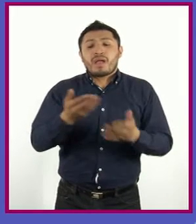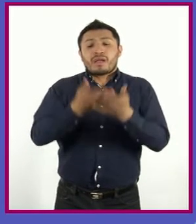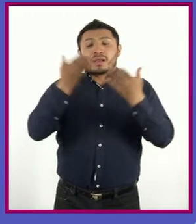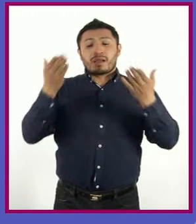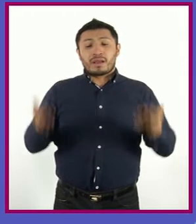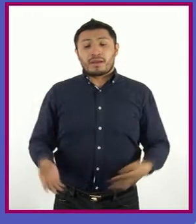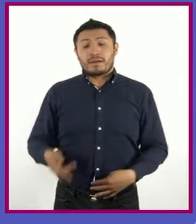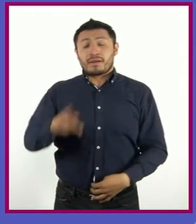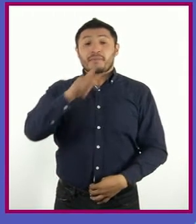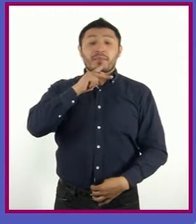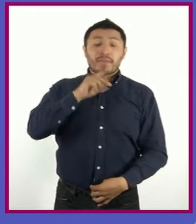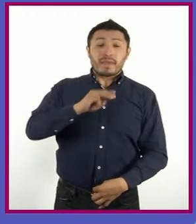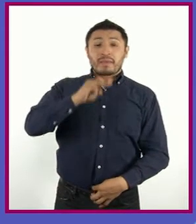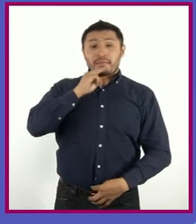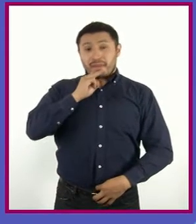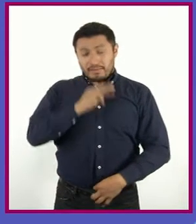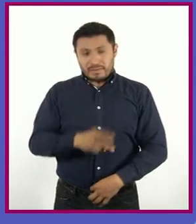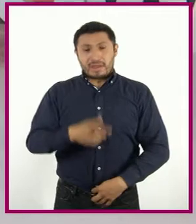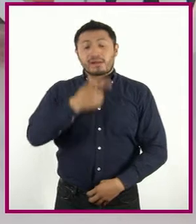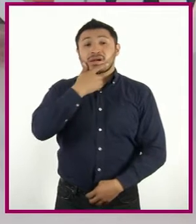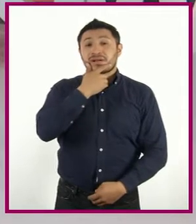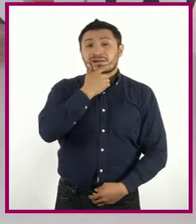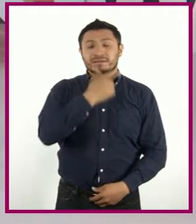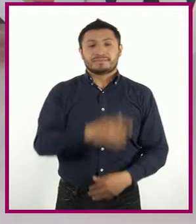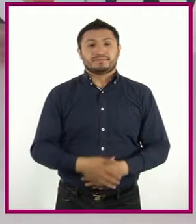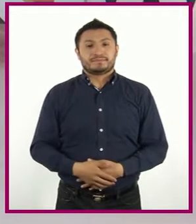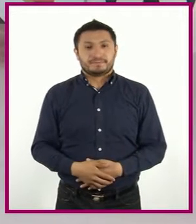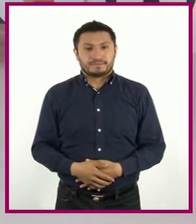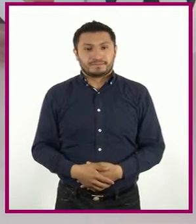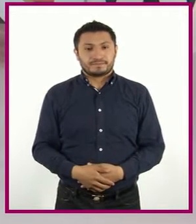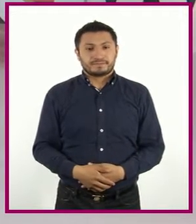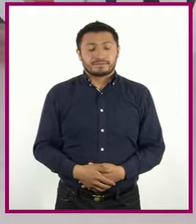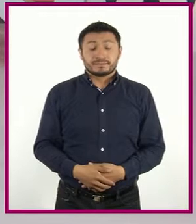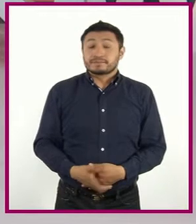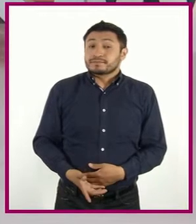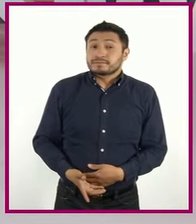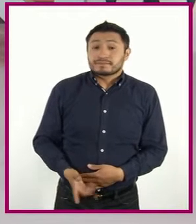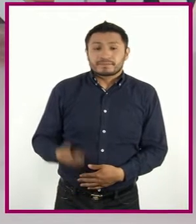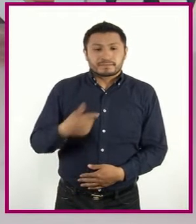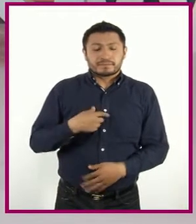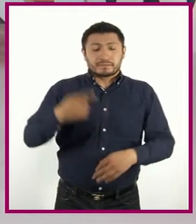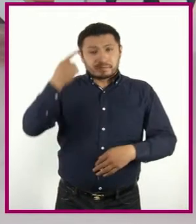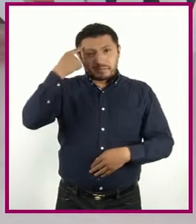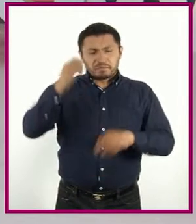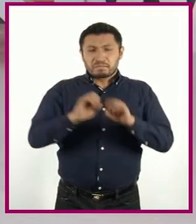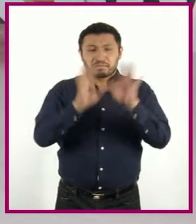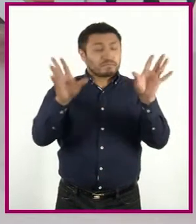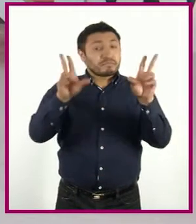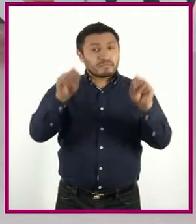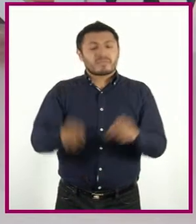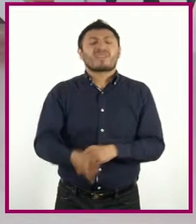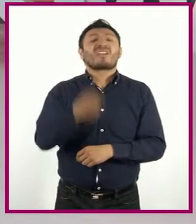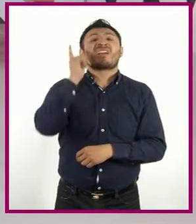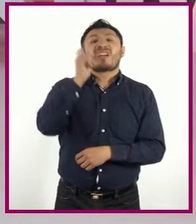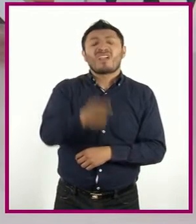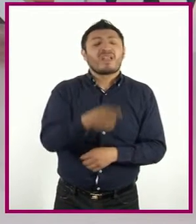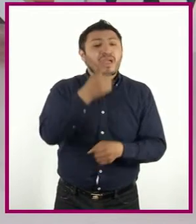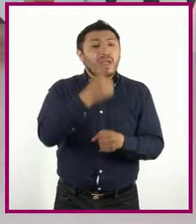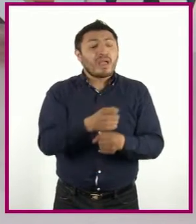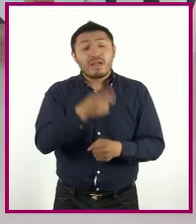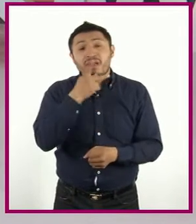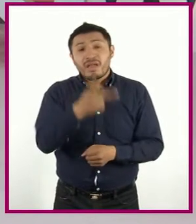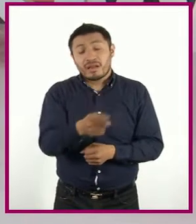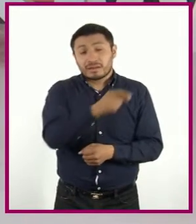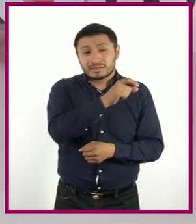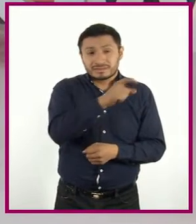a papá y a mamá en inglés. Profesora, no me queda claro a quién se refiere en la primera frase cuando